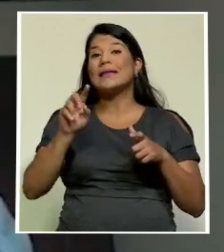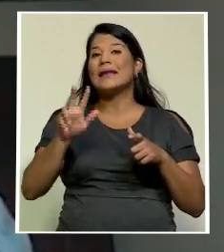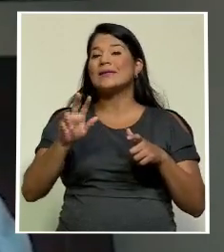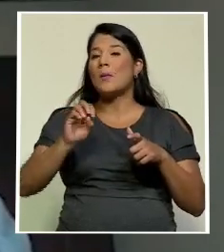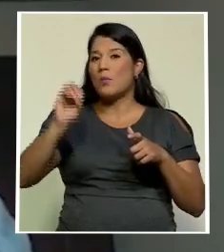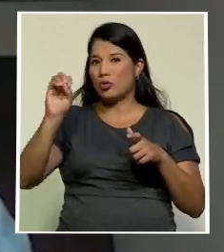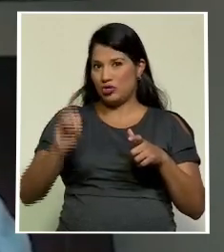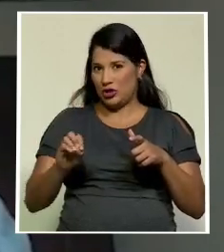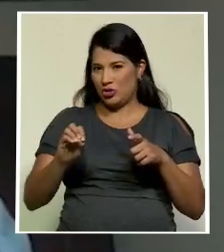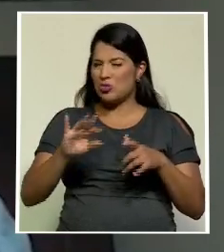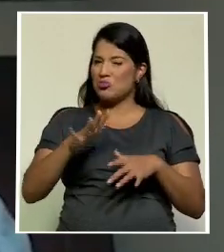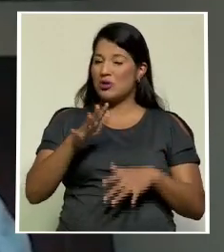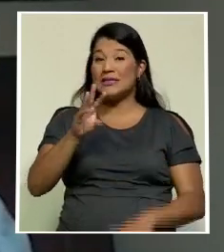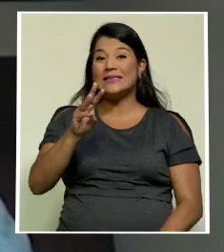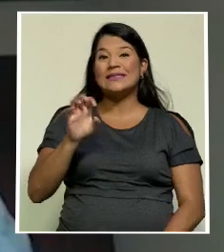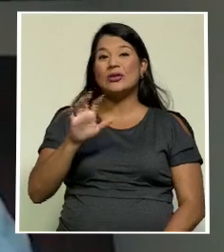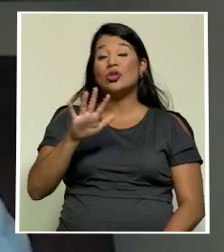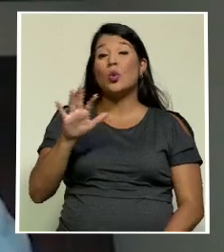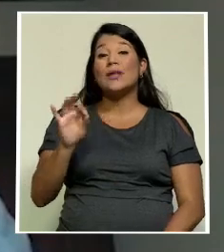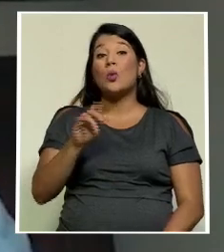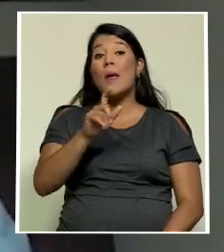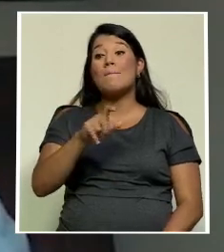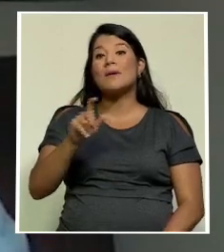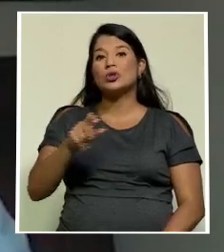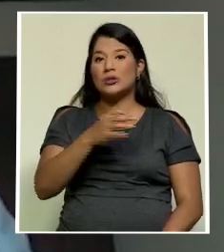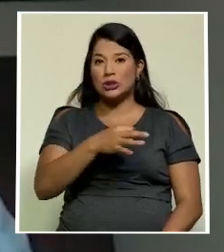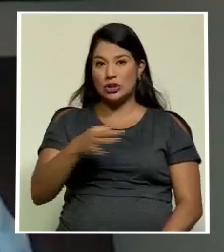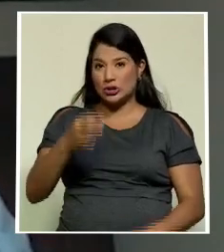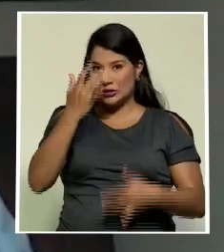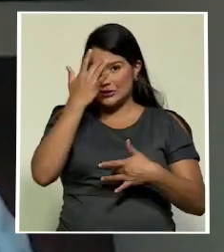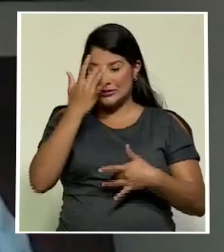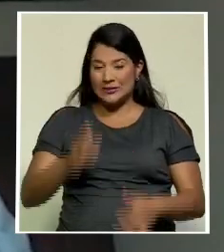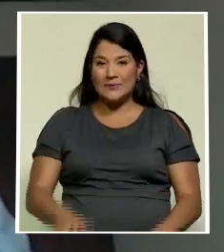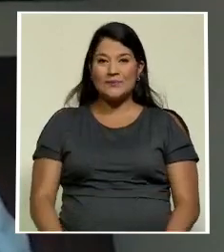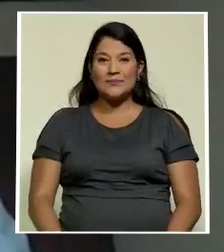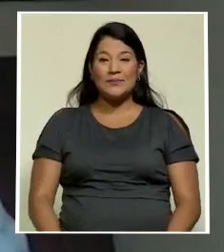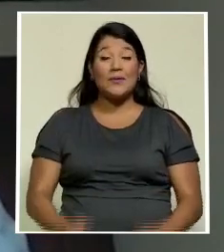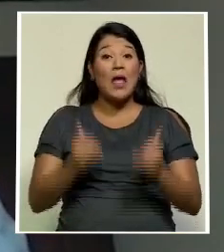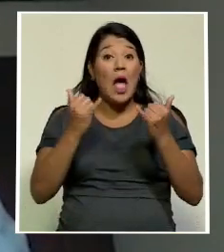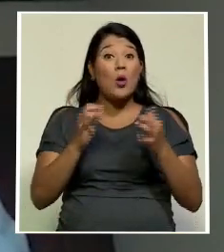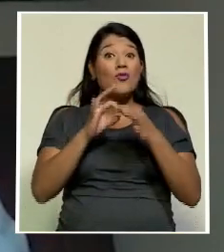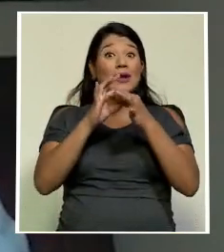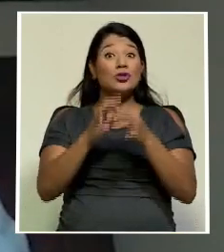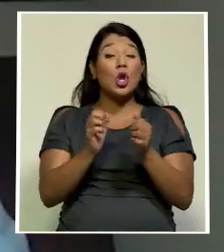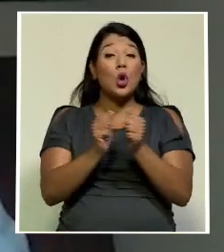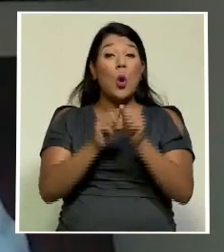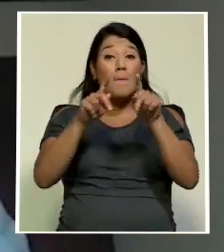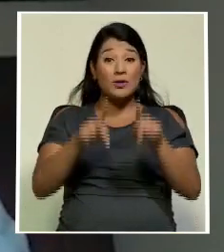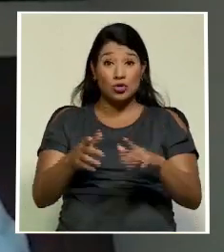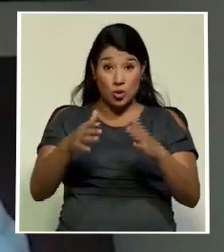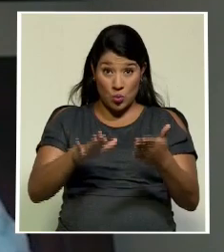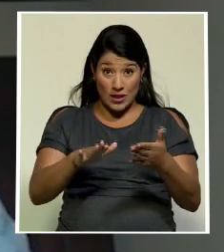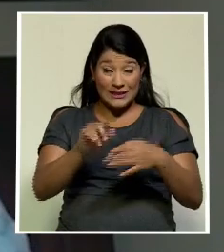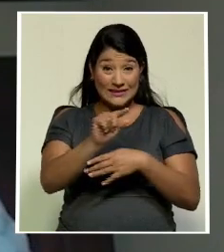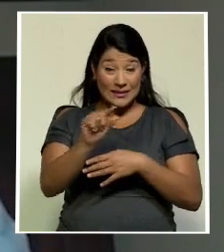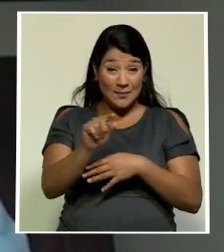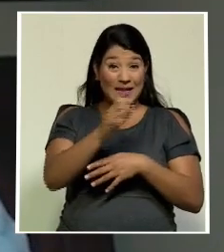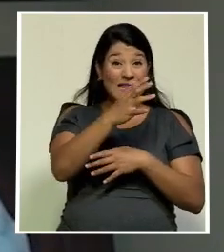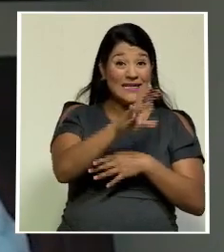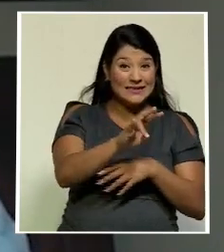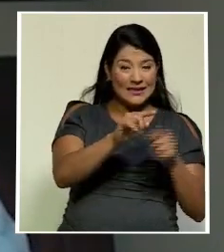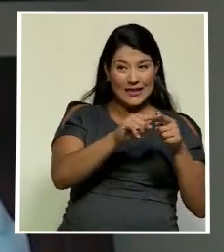promedio de 659 casos por día. En lo que respecta a fallecimientos, la semana del 17 al 23 de octubre